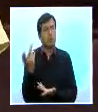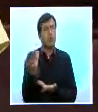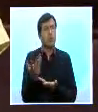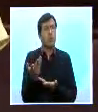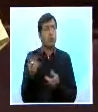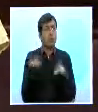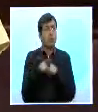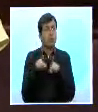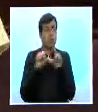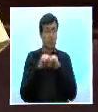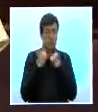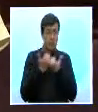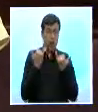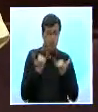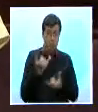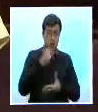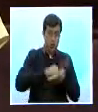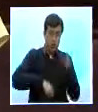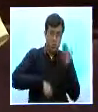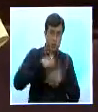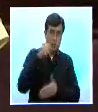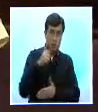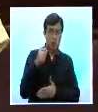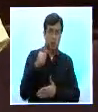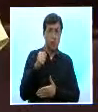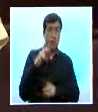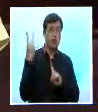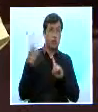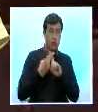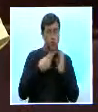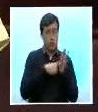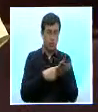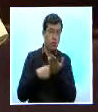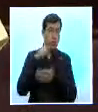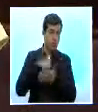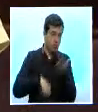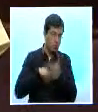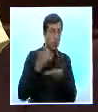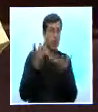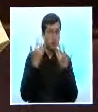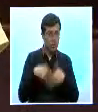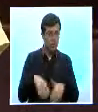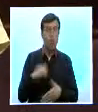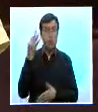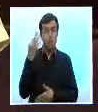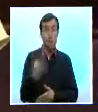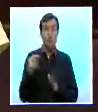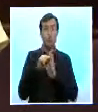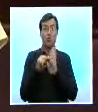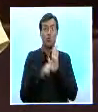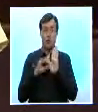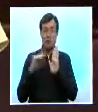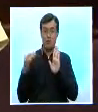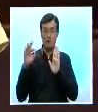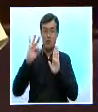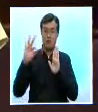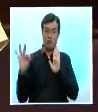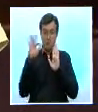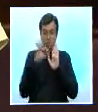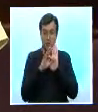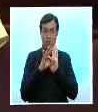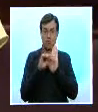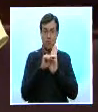como una asamblea aprobó hoy en segundo debate y que insertó la normativa así queremos que el